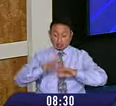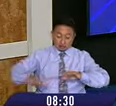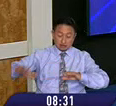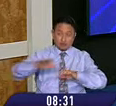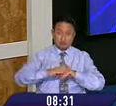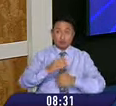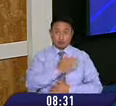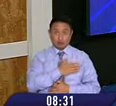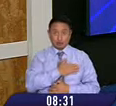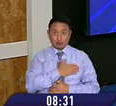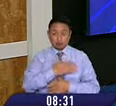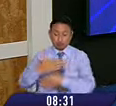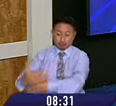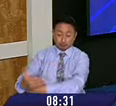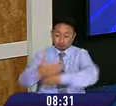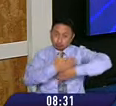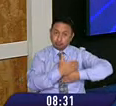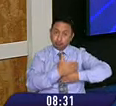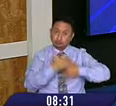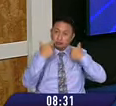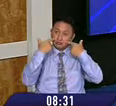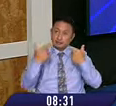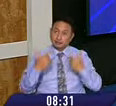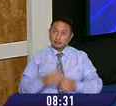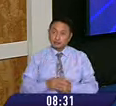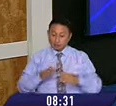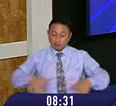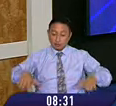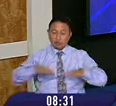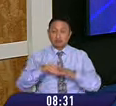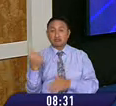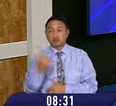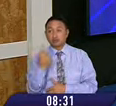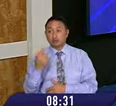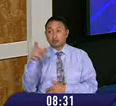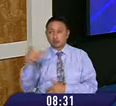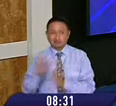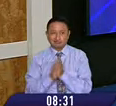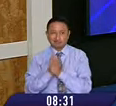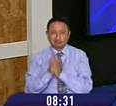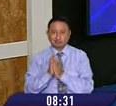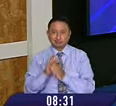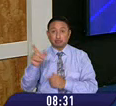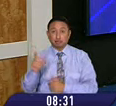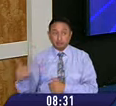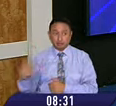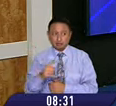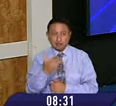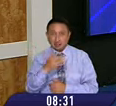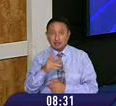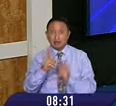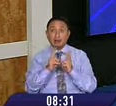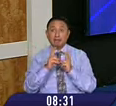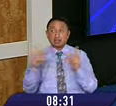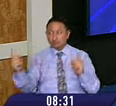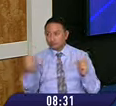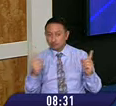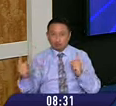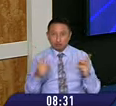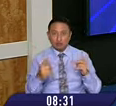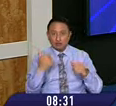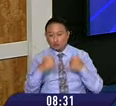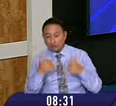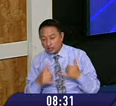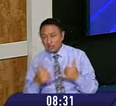de nuestro propio espacio público. Espacios que son desolados aprovechan los pillos. Cuando los pillos ven que los vecinos salen